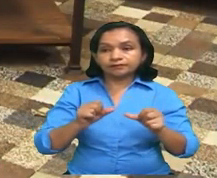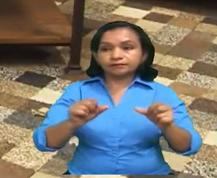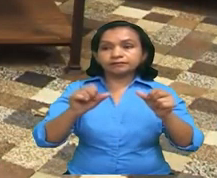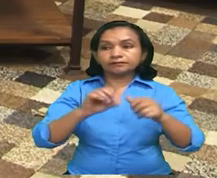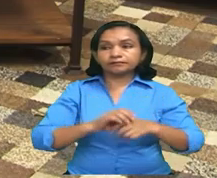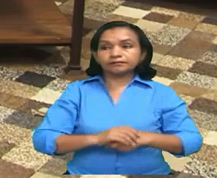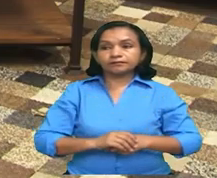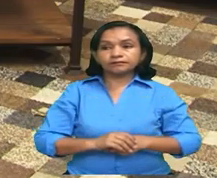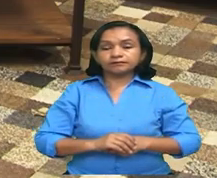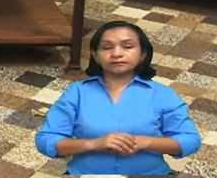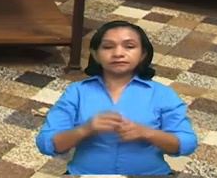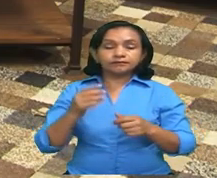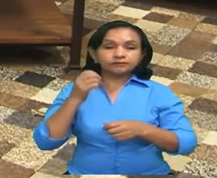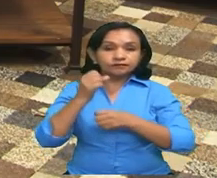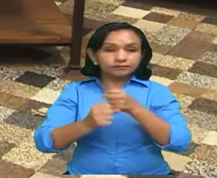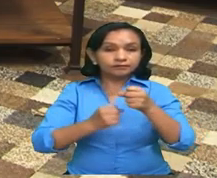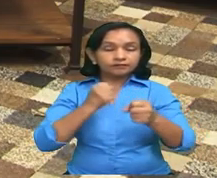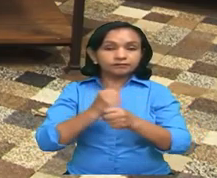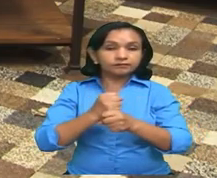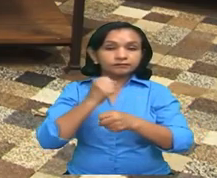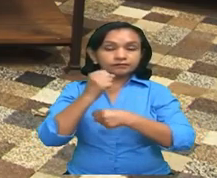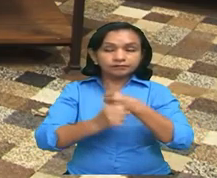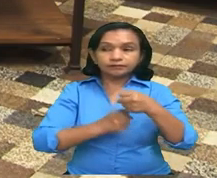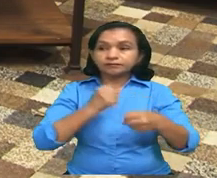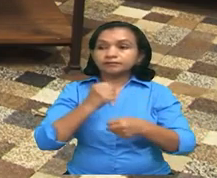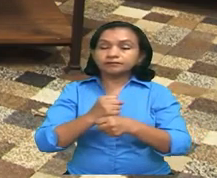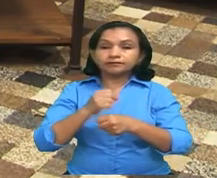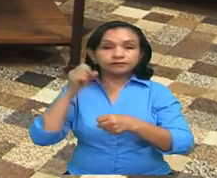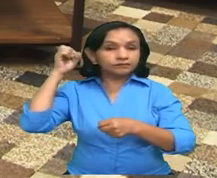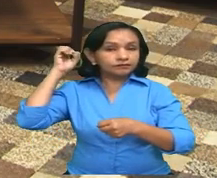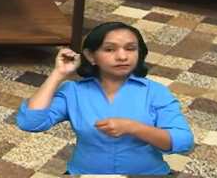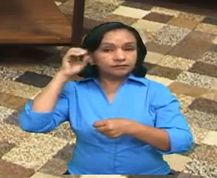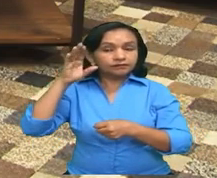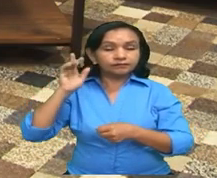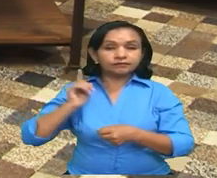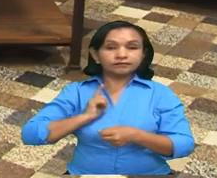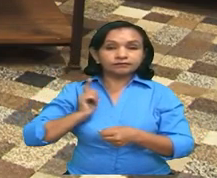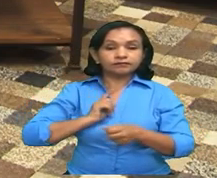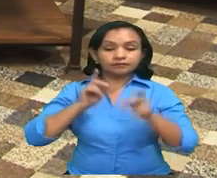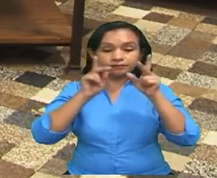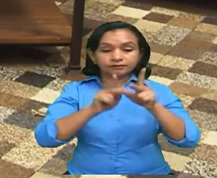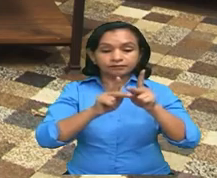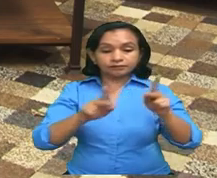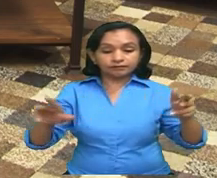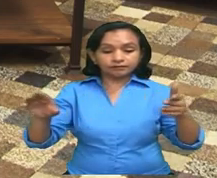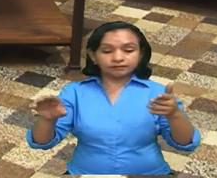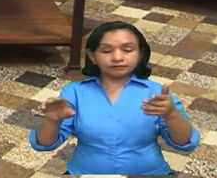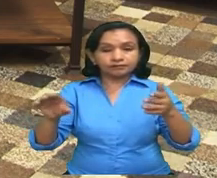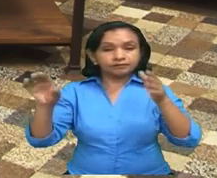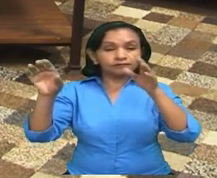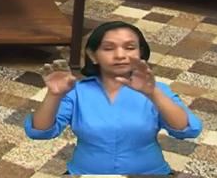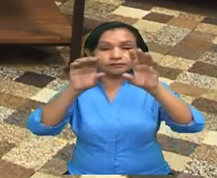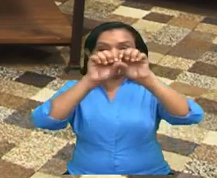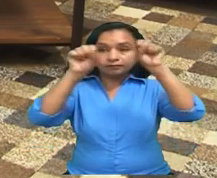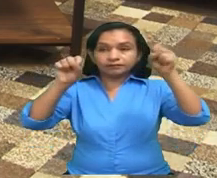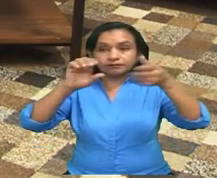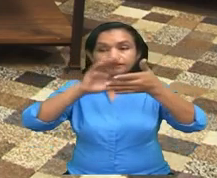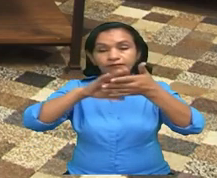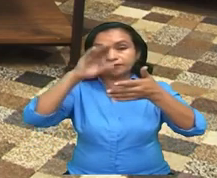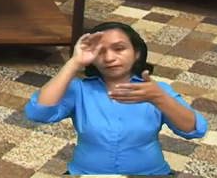continuar fortaleciendo a este sector. Si me lo dices para que los amigos televidentes conozcan, pues que no es algo que, bueno, ya terminó la